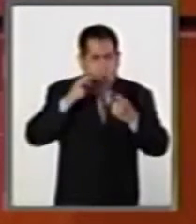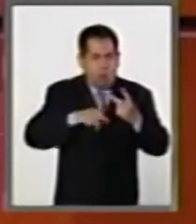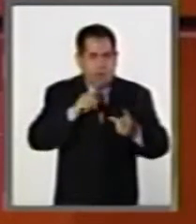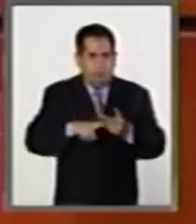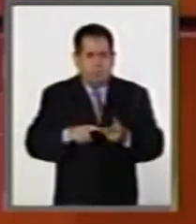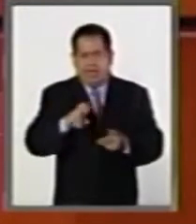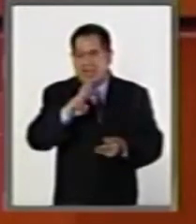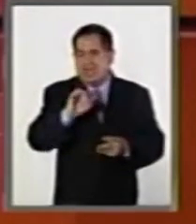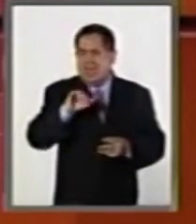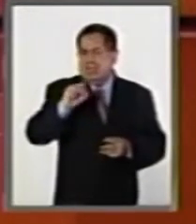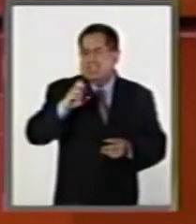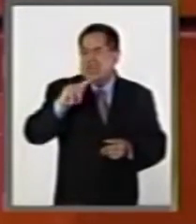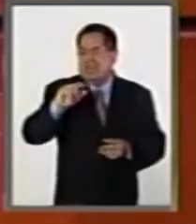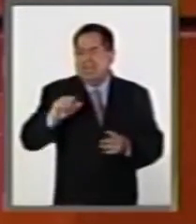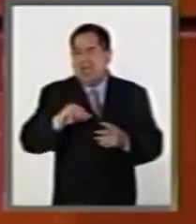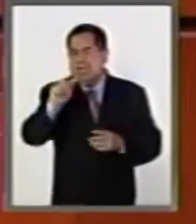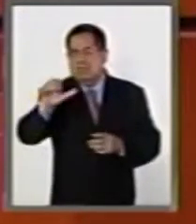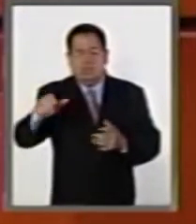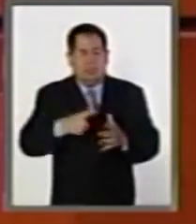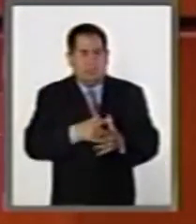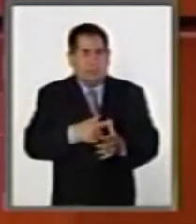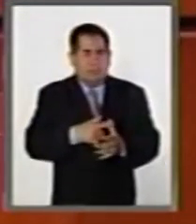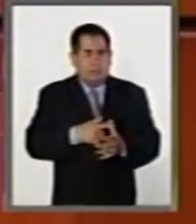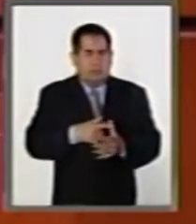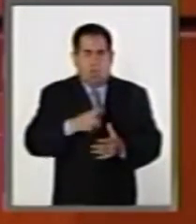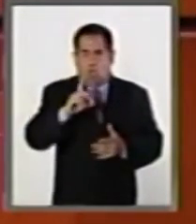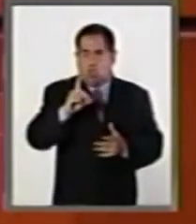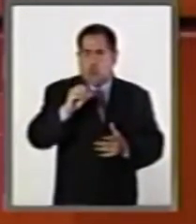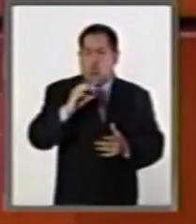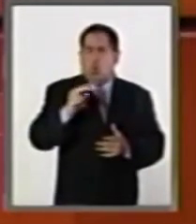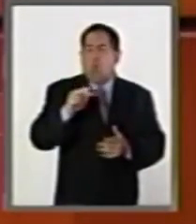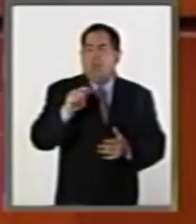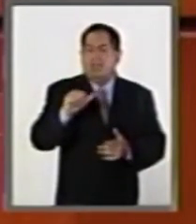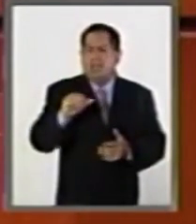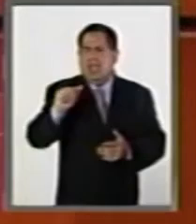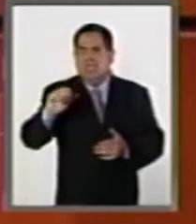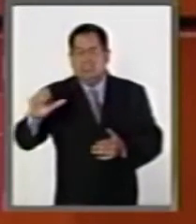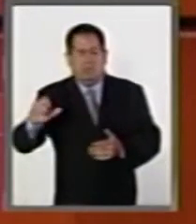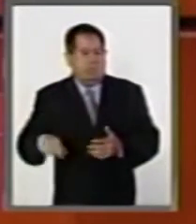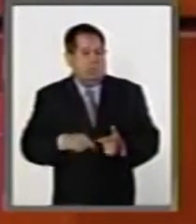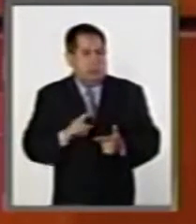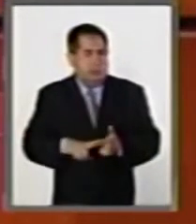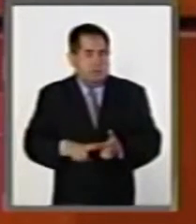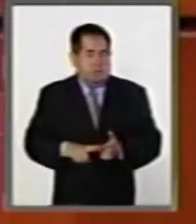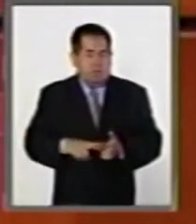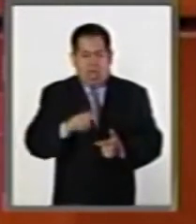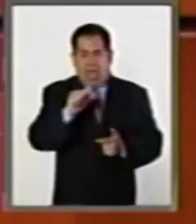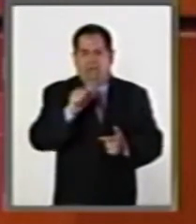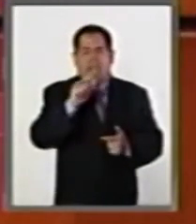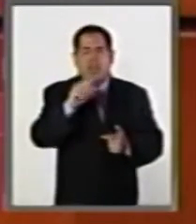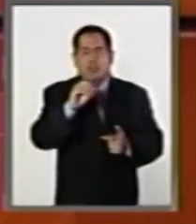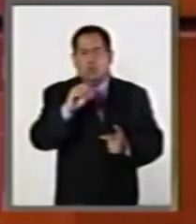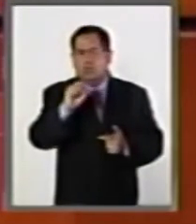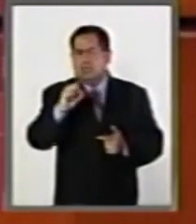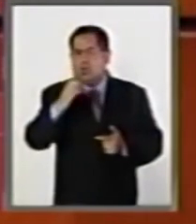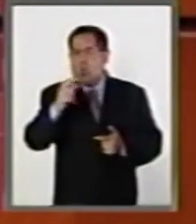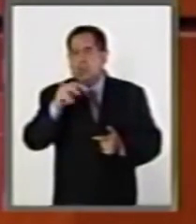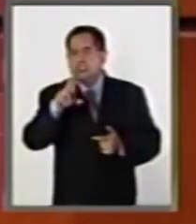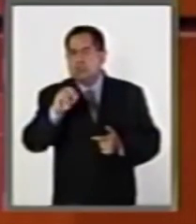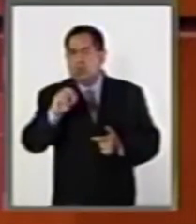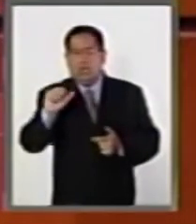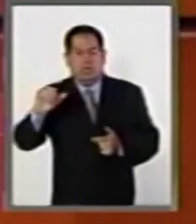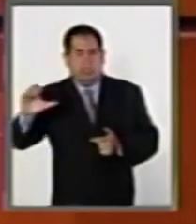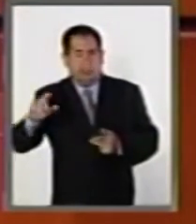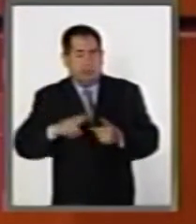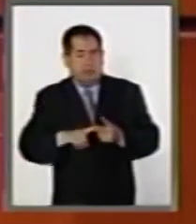Reinserta Asociación Civil, a Documenta Asociación Civil, Alto al Secuestro y a